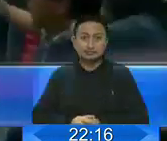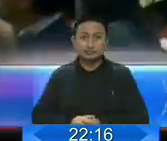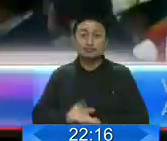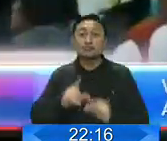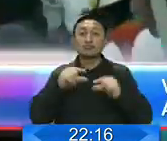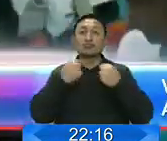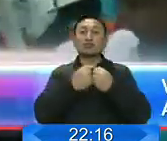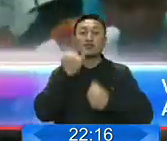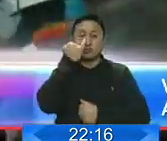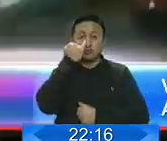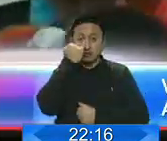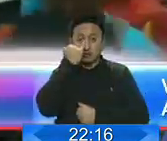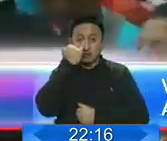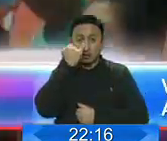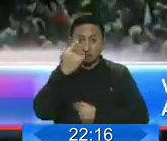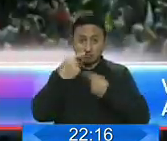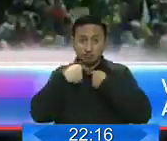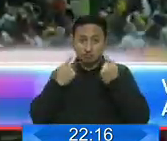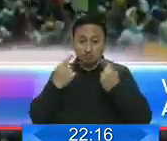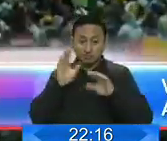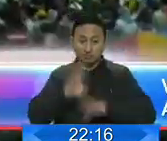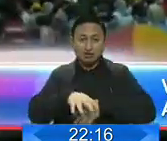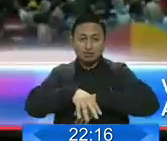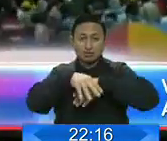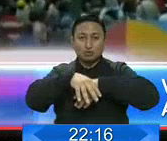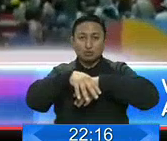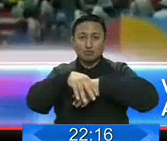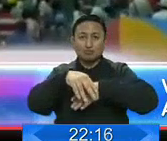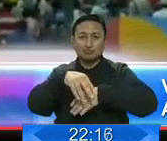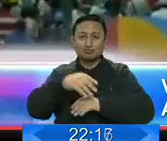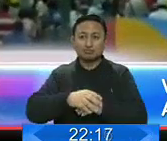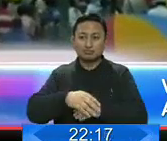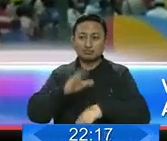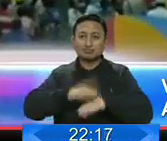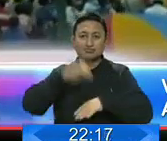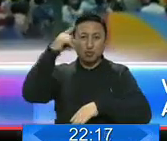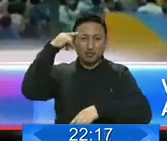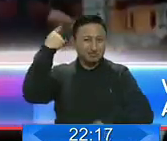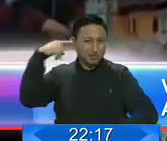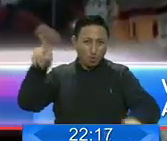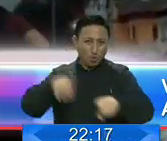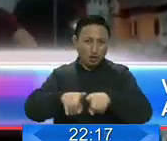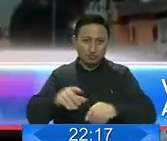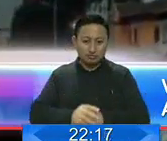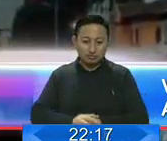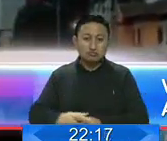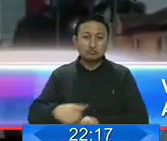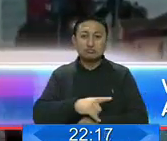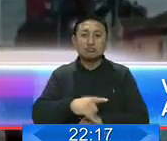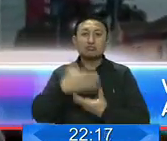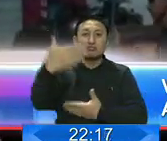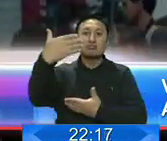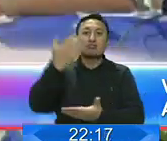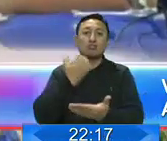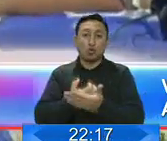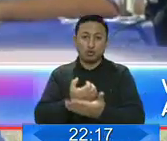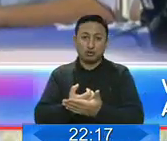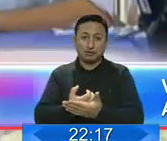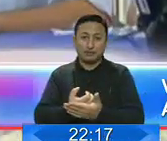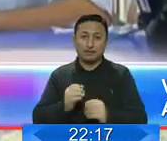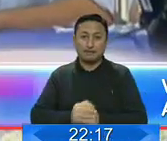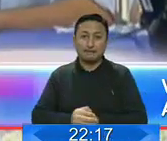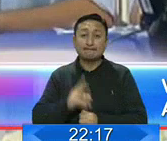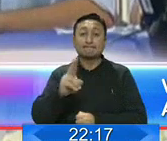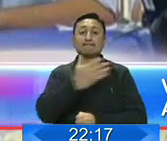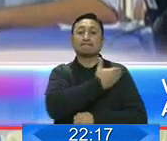de otras agrupaciones indígenas en realizar un paro nacional por desacuerdos con el régimen, entre ellos de las políticas económicas, el